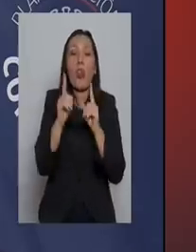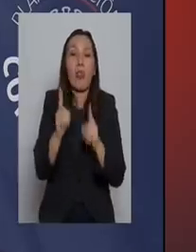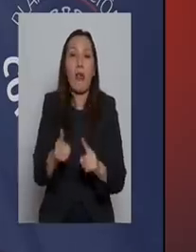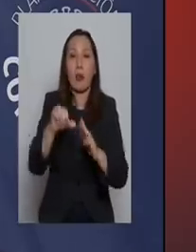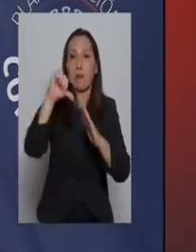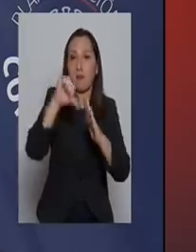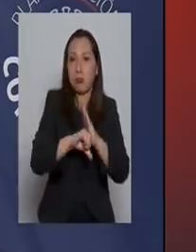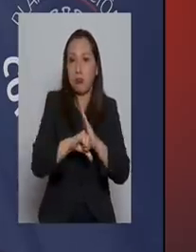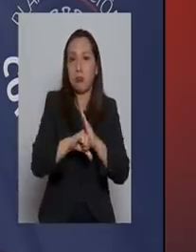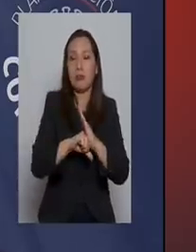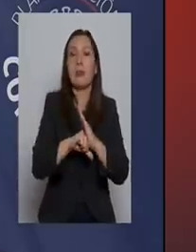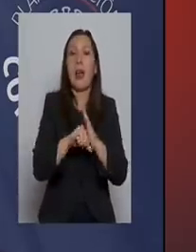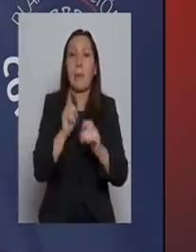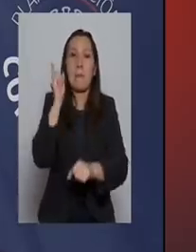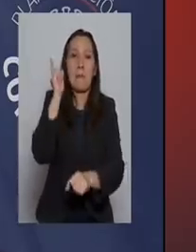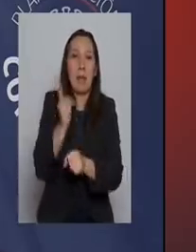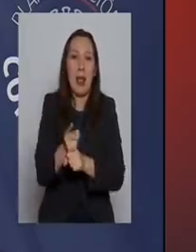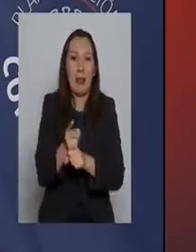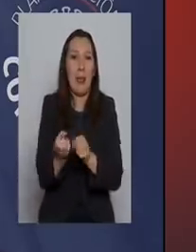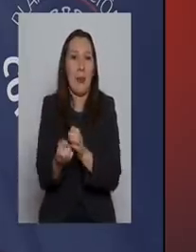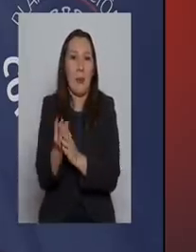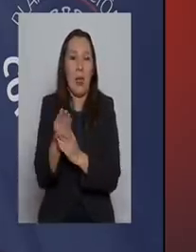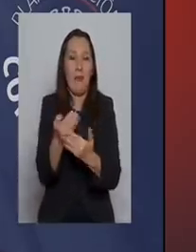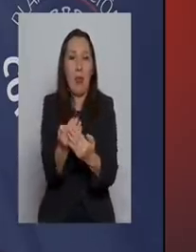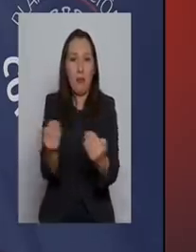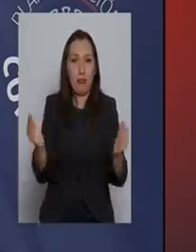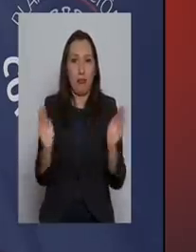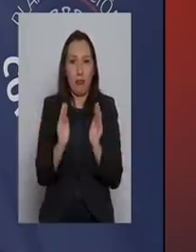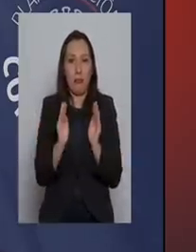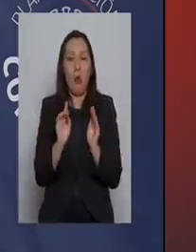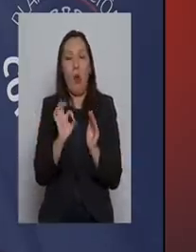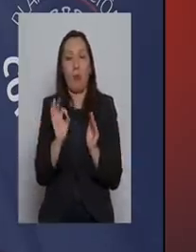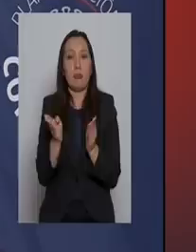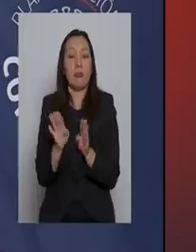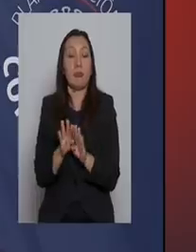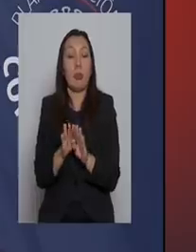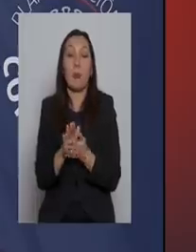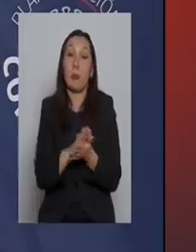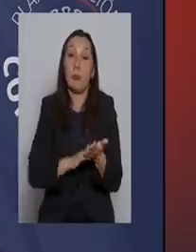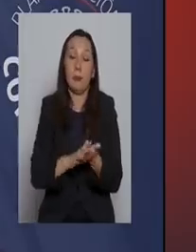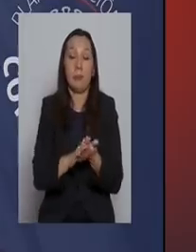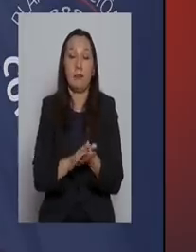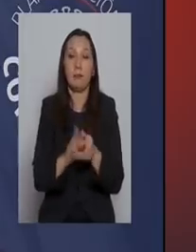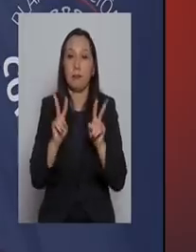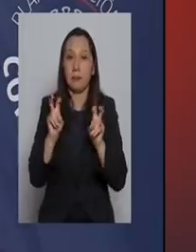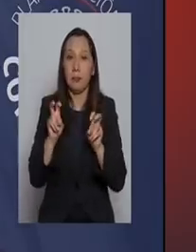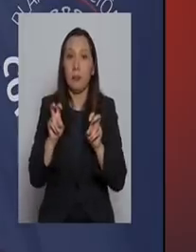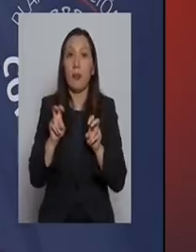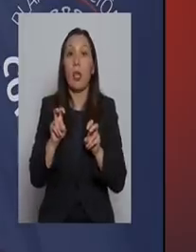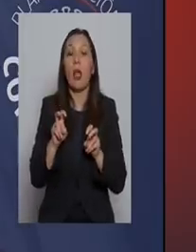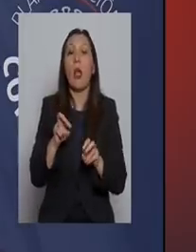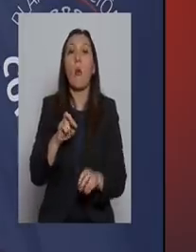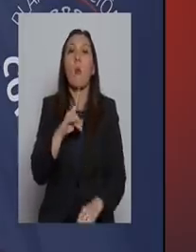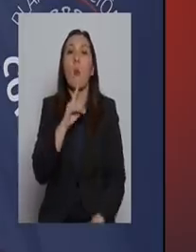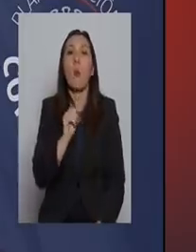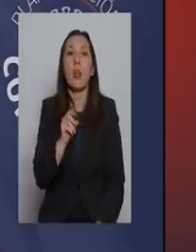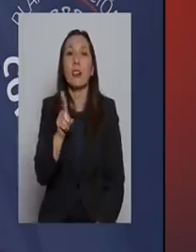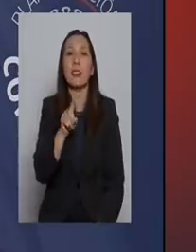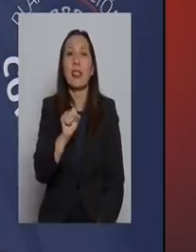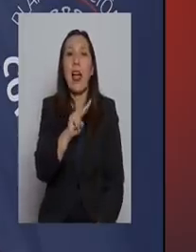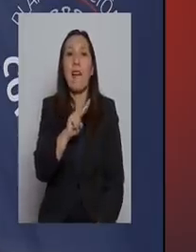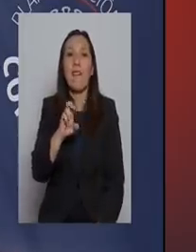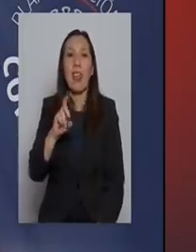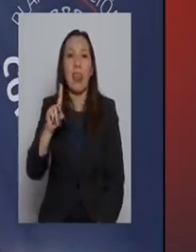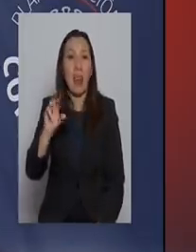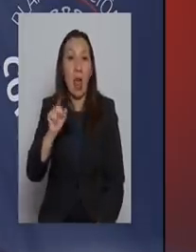que ponerse estas barreras o estas limitaciones. El caso de Puerto Saavedra es